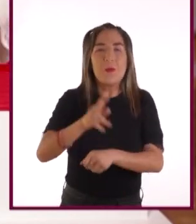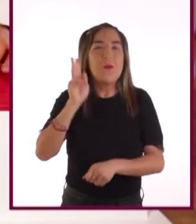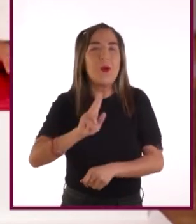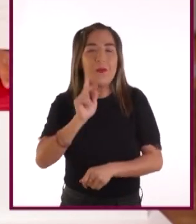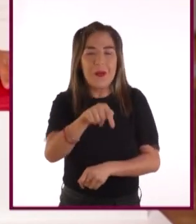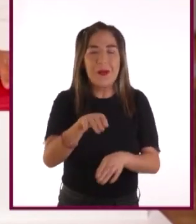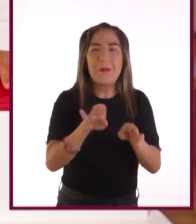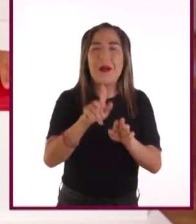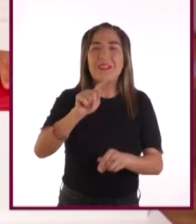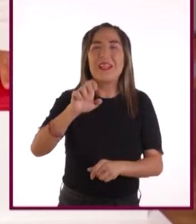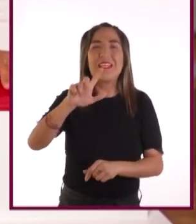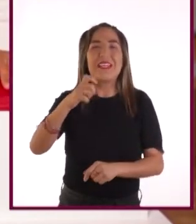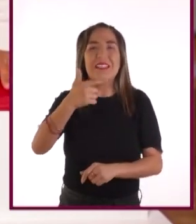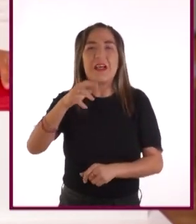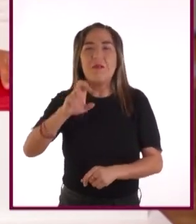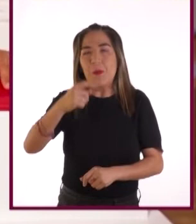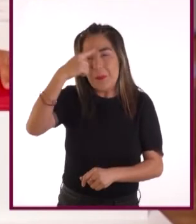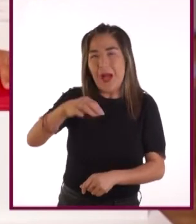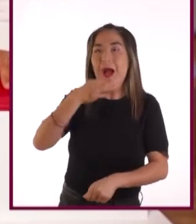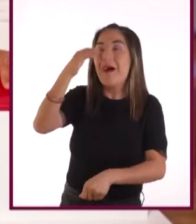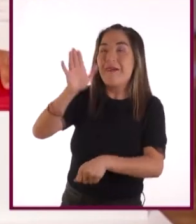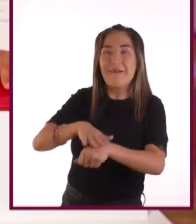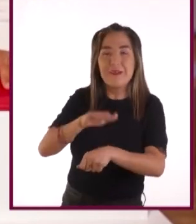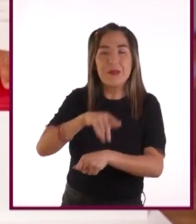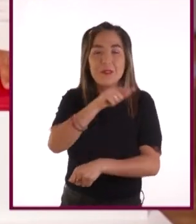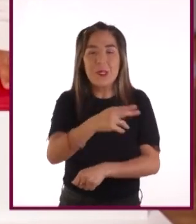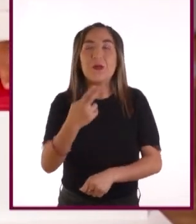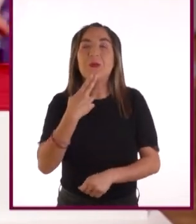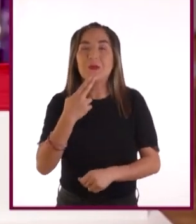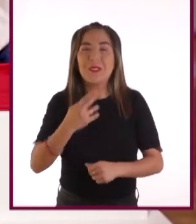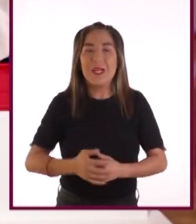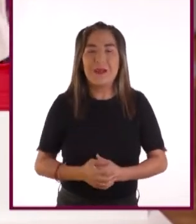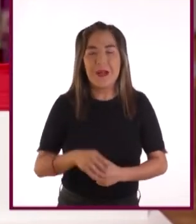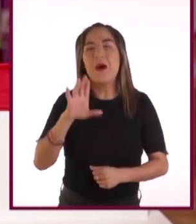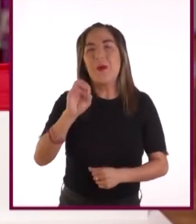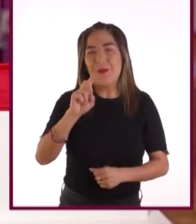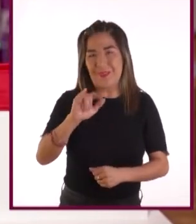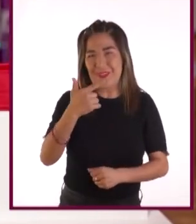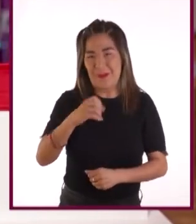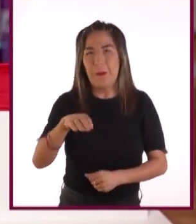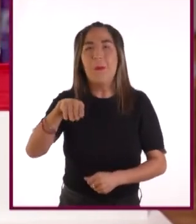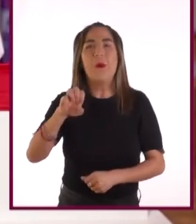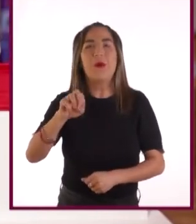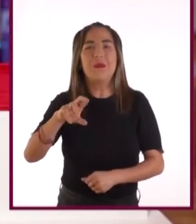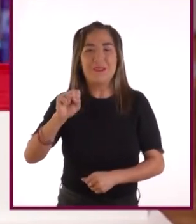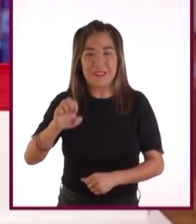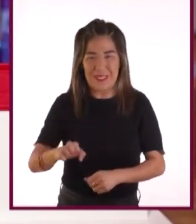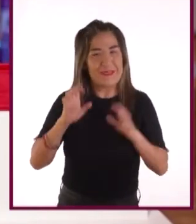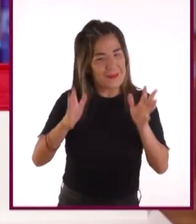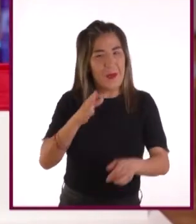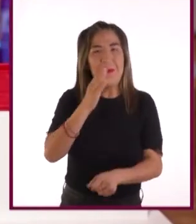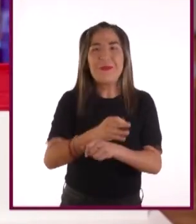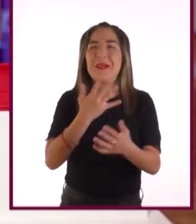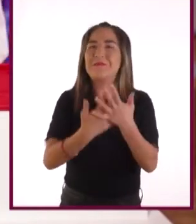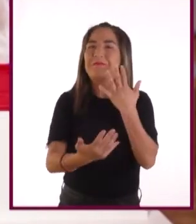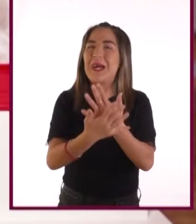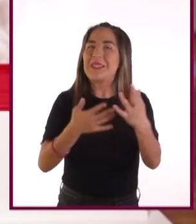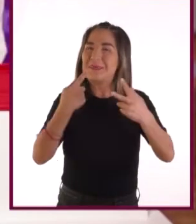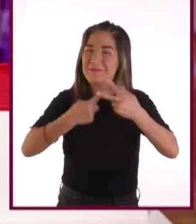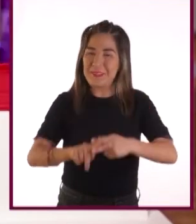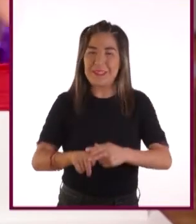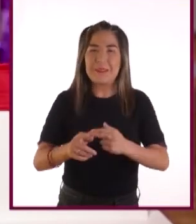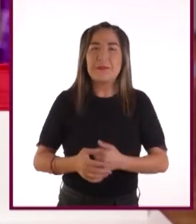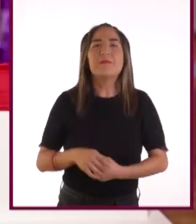casero y pondremos a prueba nuestra habilidad para transmitir un mensaje usando, por supuesto, el código Morse. Me parece muy bien, manos a la